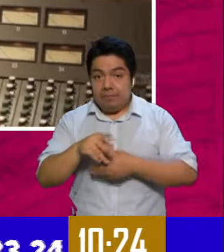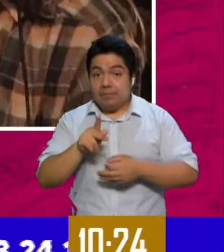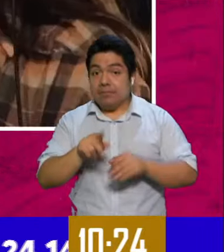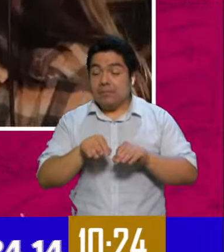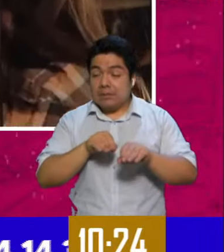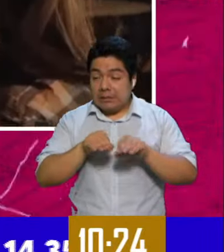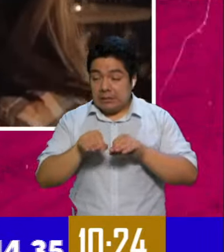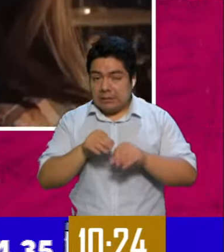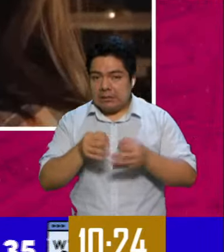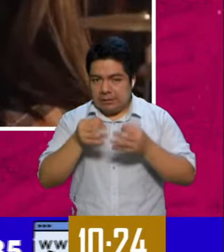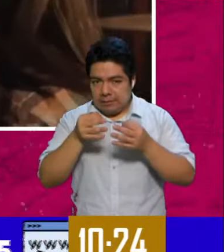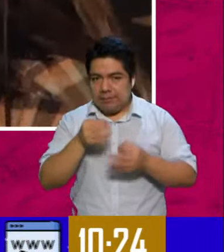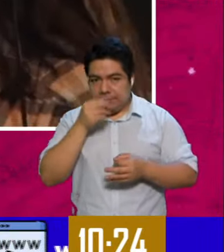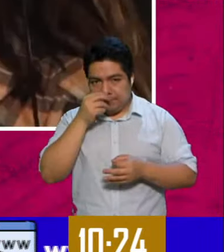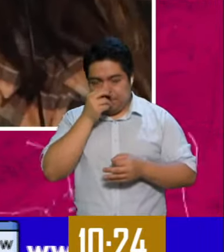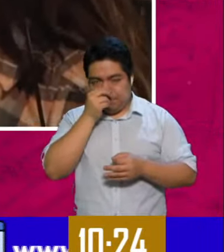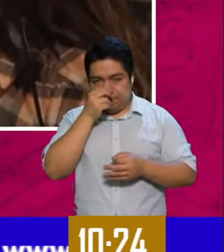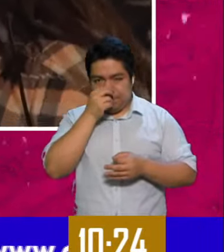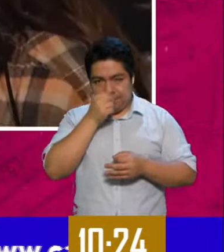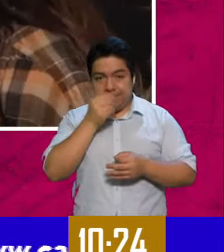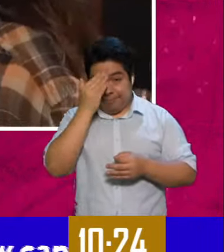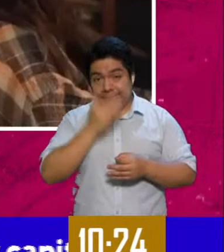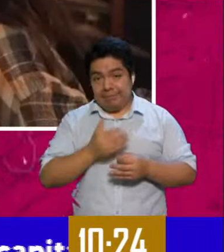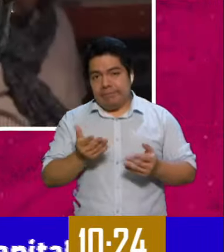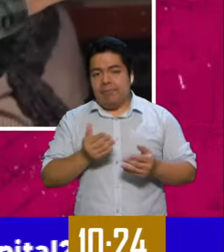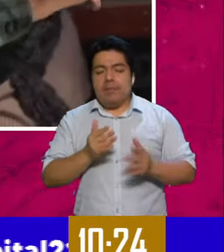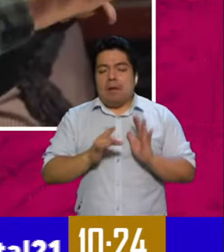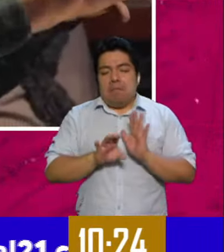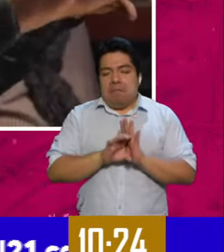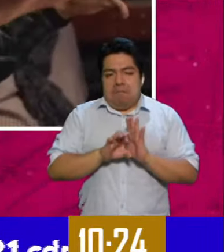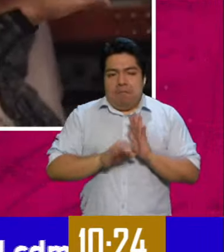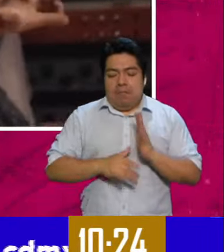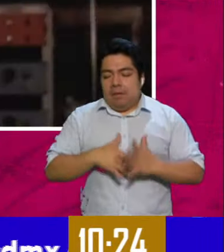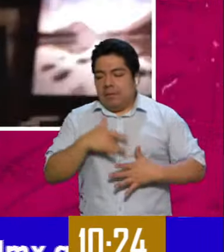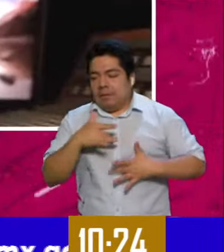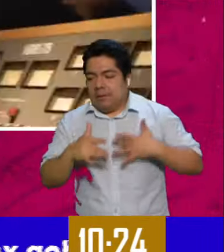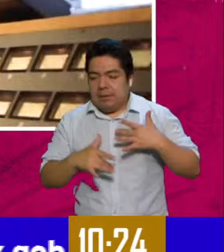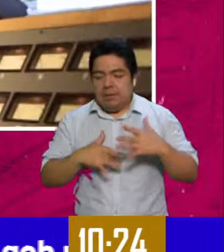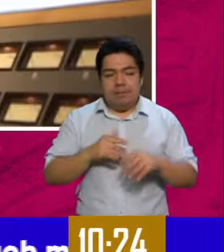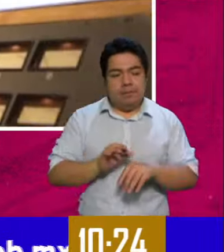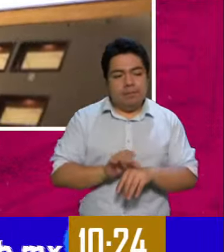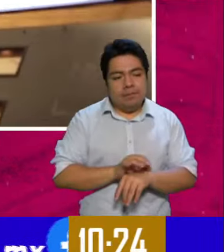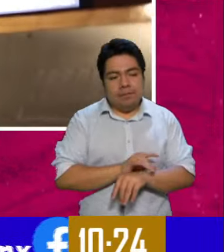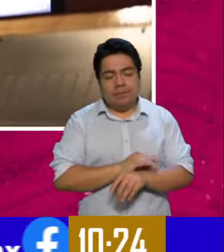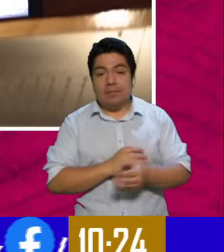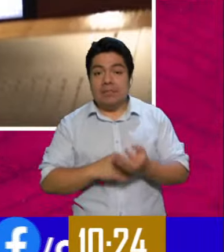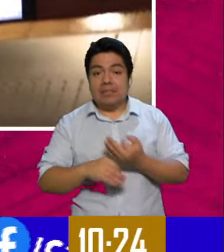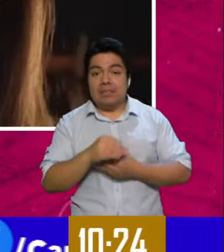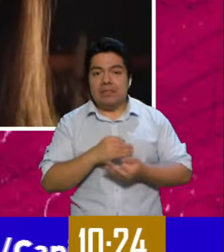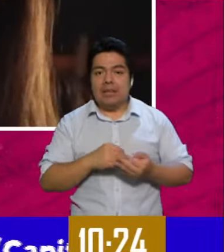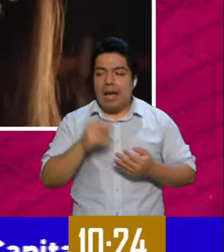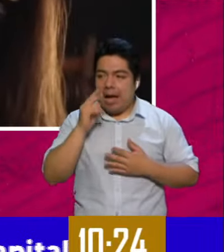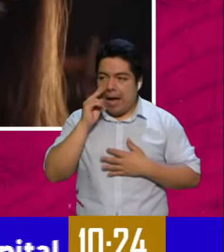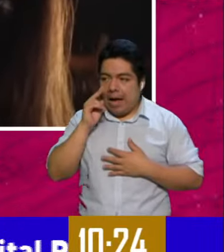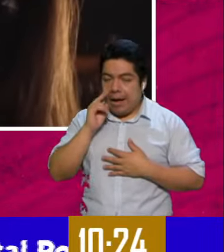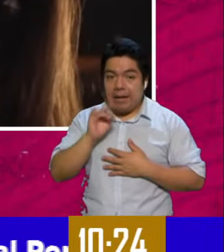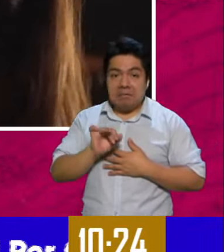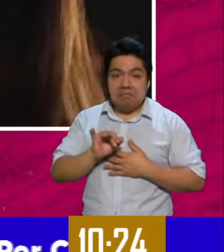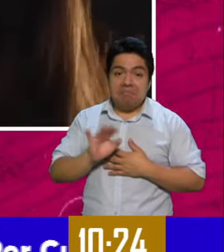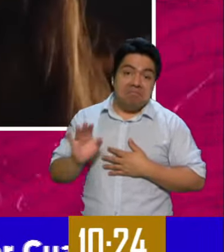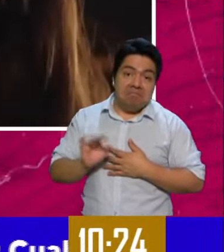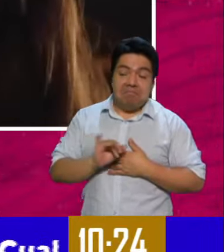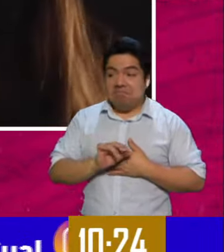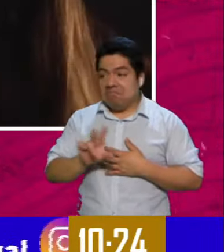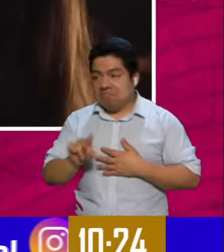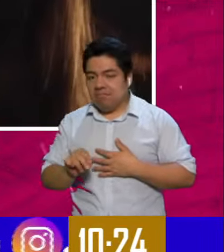artística también, la remodelación de casa. Es que si eres ¿no? sensible, ¿Te puedes gusta? tener esos gustos y decir, mira, aquí le cabería, no sé.